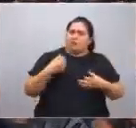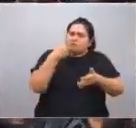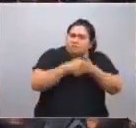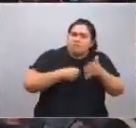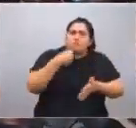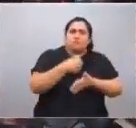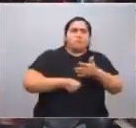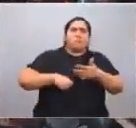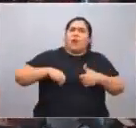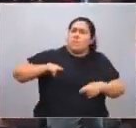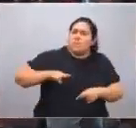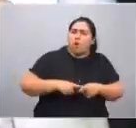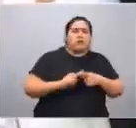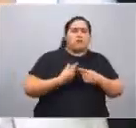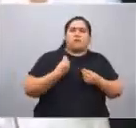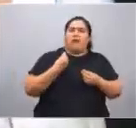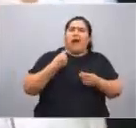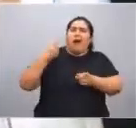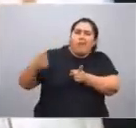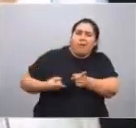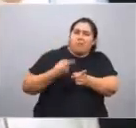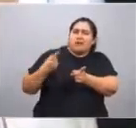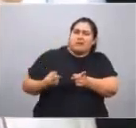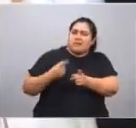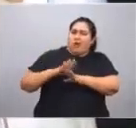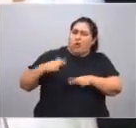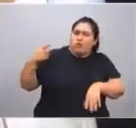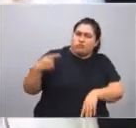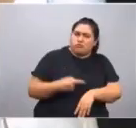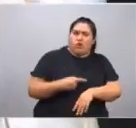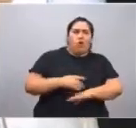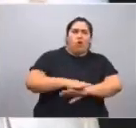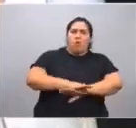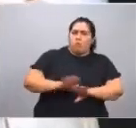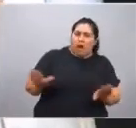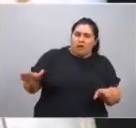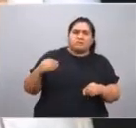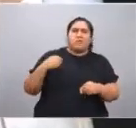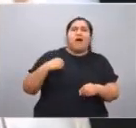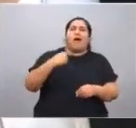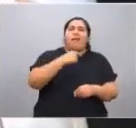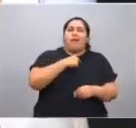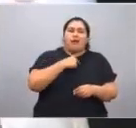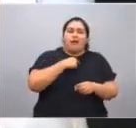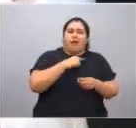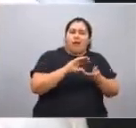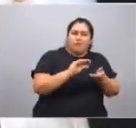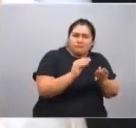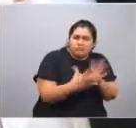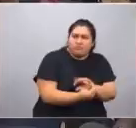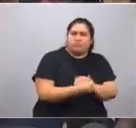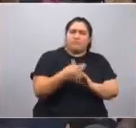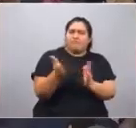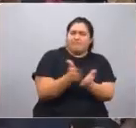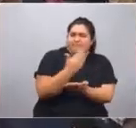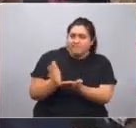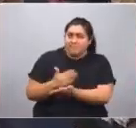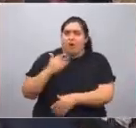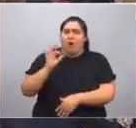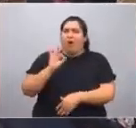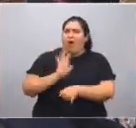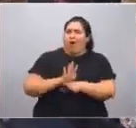esta política de persecución, a esta política de vaciamiento y a esta política de